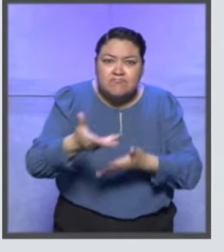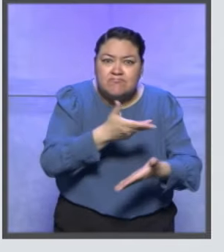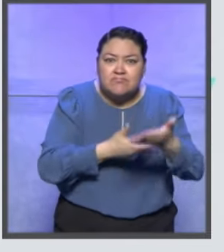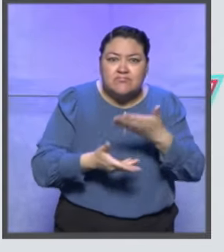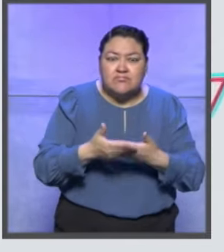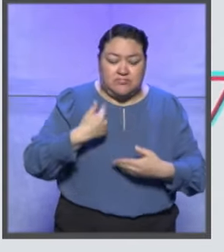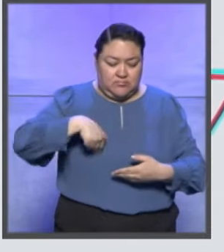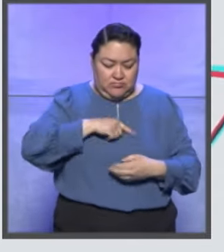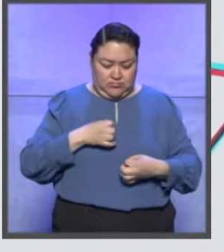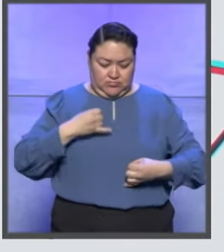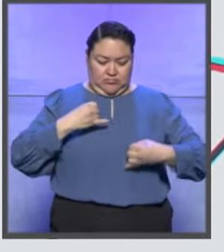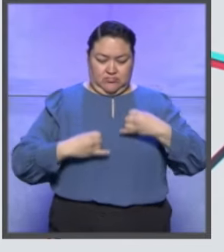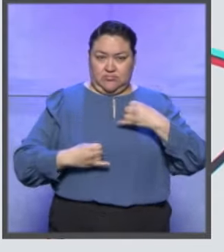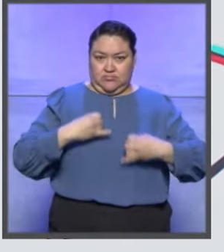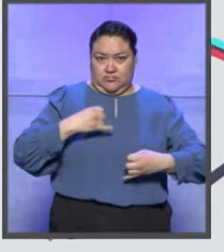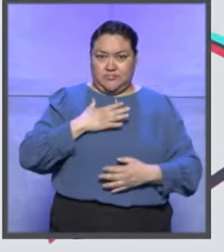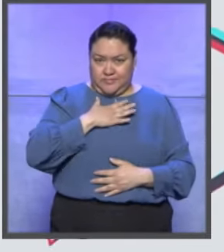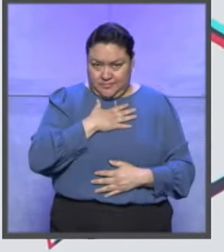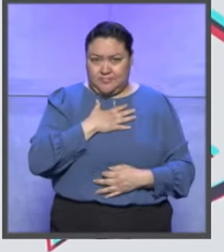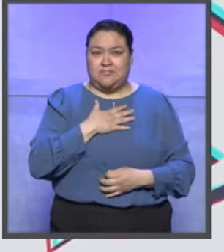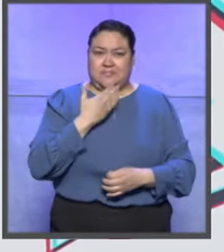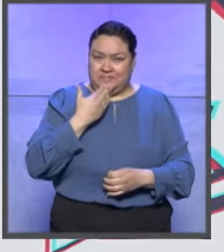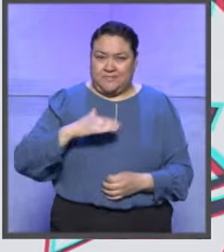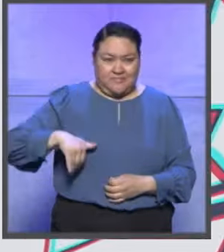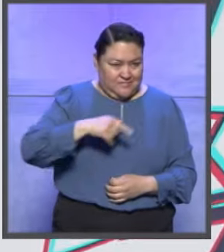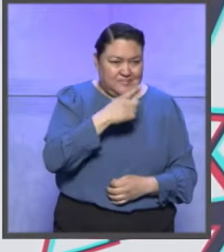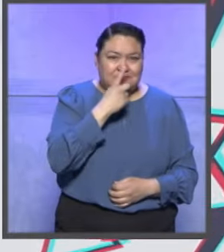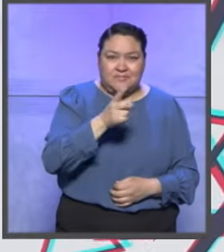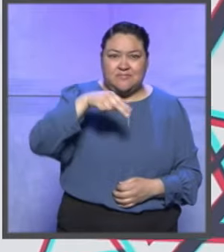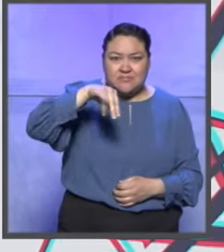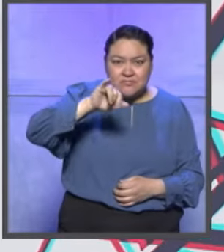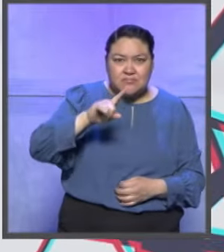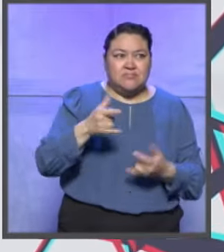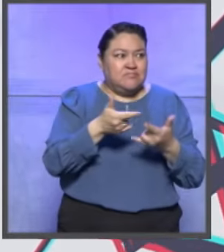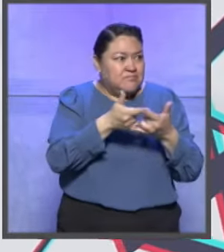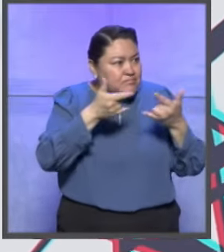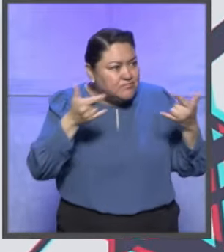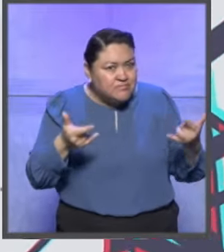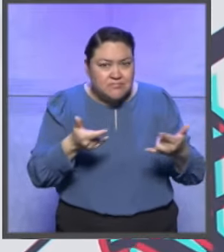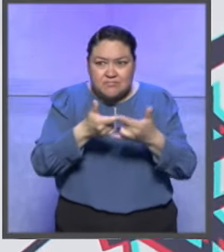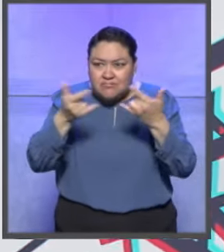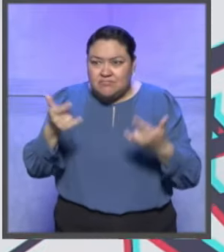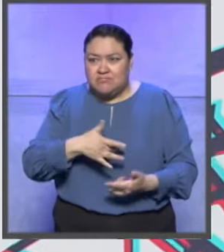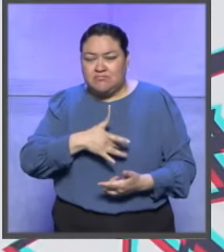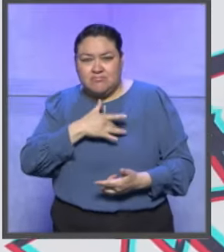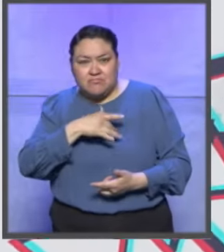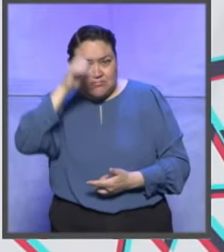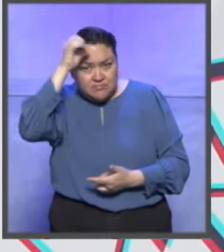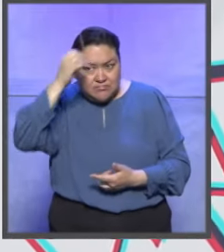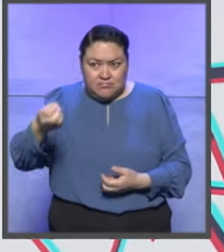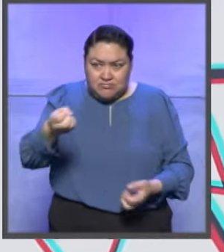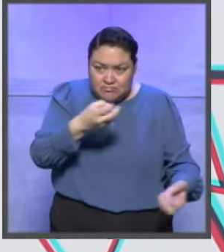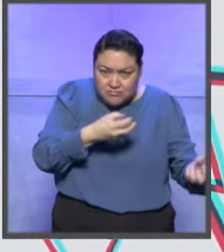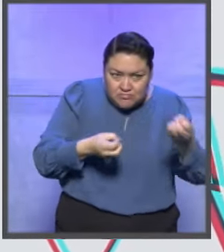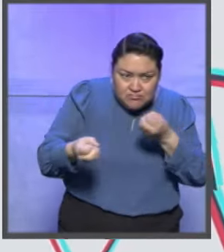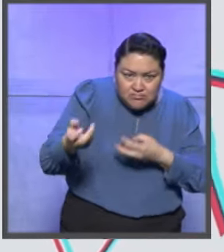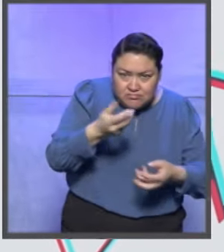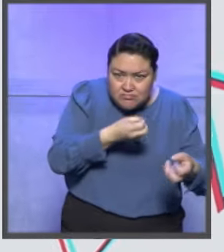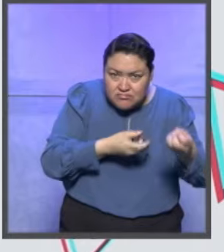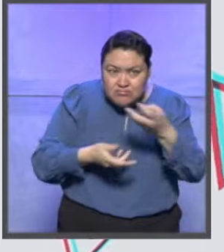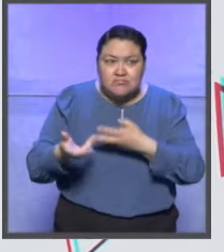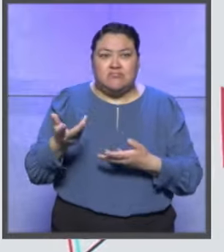nosotras como juzgadoras. Y como bien lo señalaba Norma, hubieron vivencias, hubieron sensibilidades,